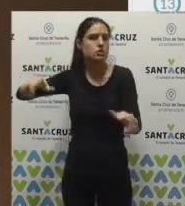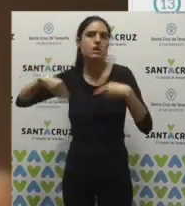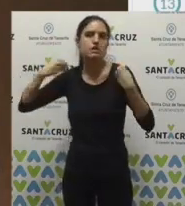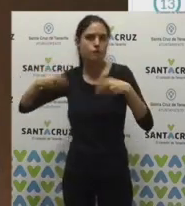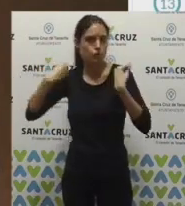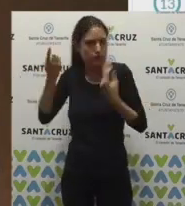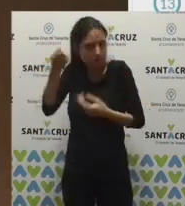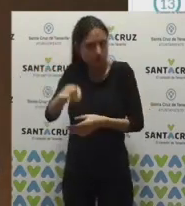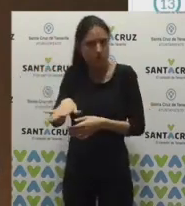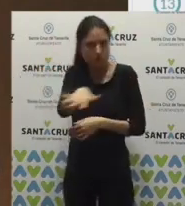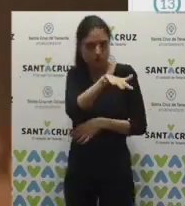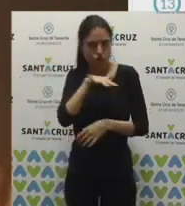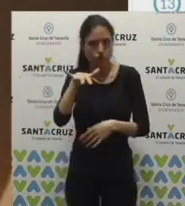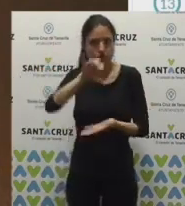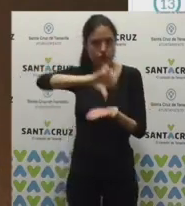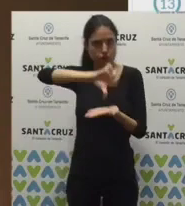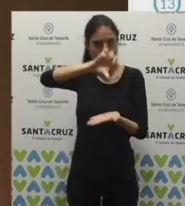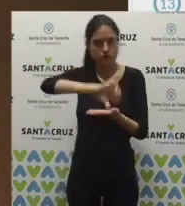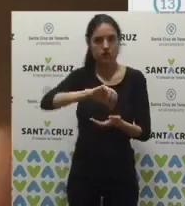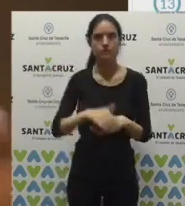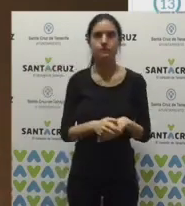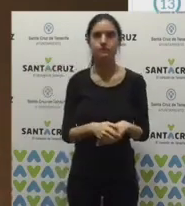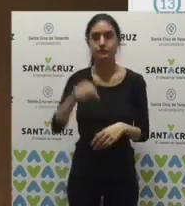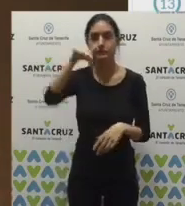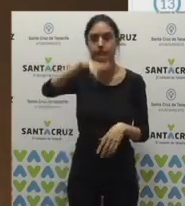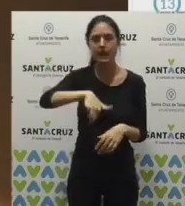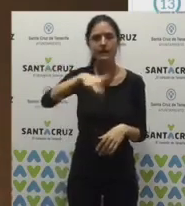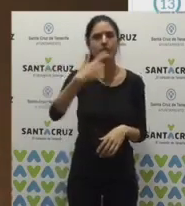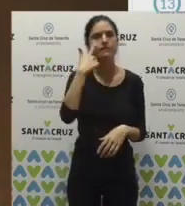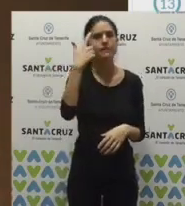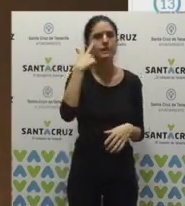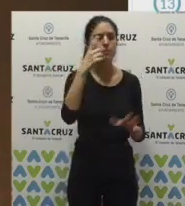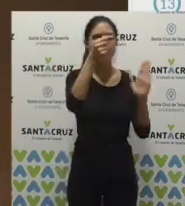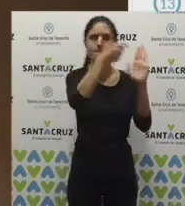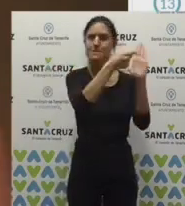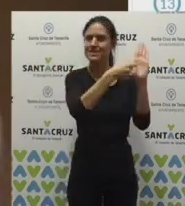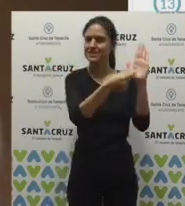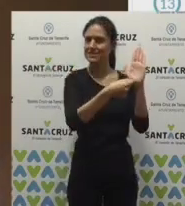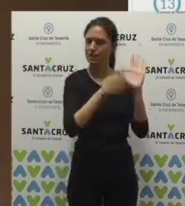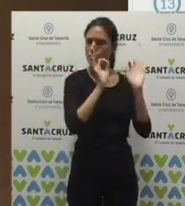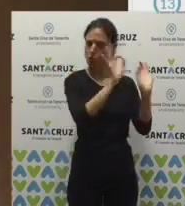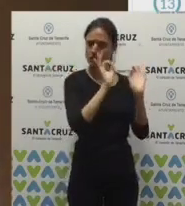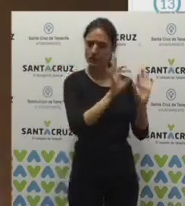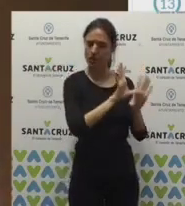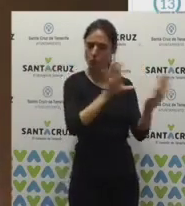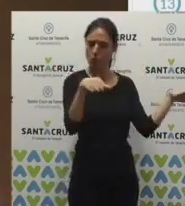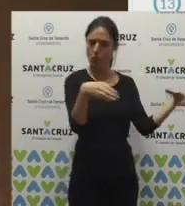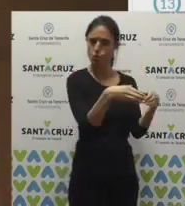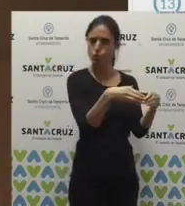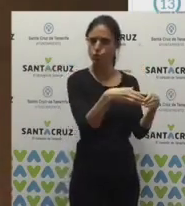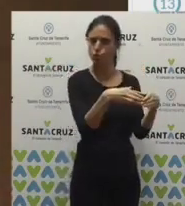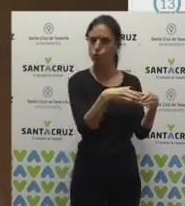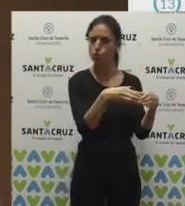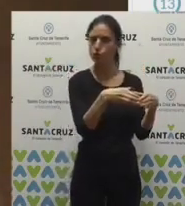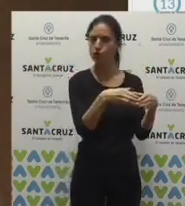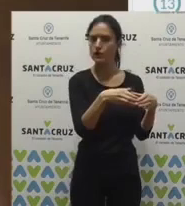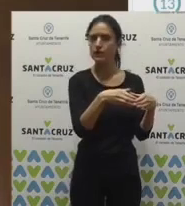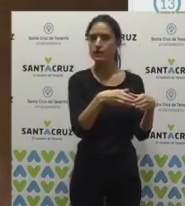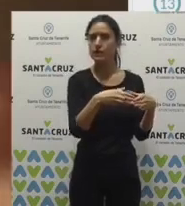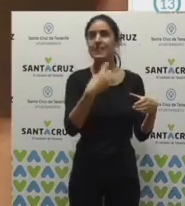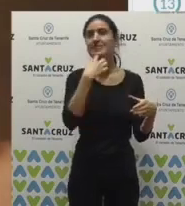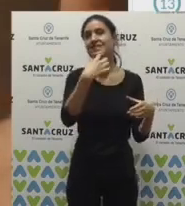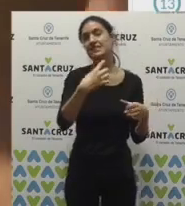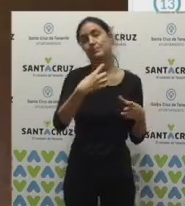bueno aquí proponemos un conjunto de medidas concretas denominadas a nivel europeo como urbanismo